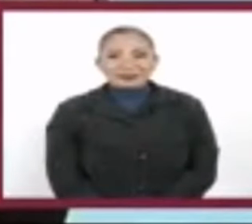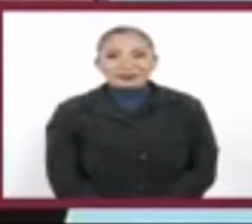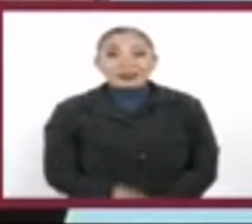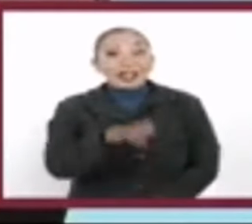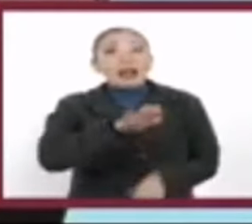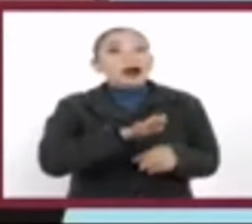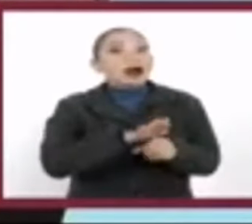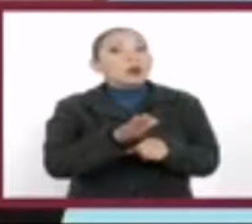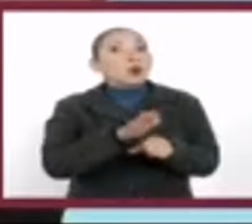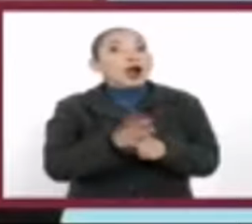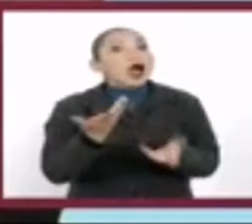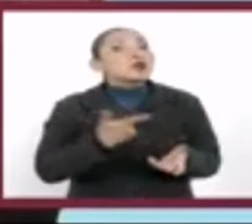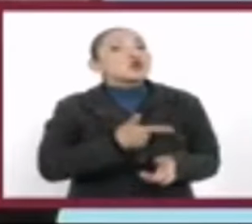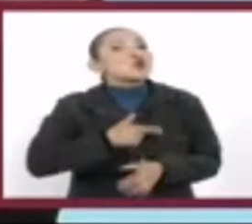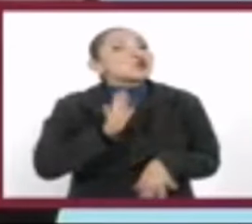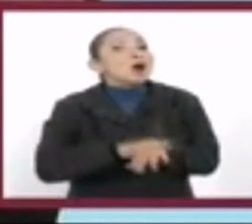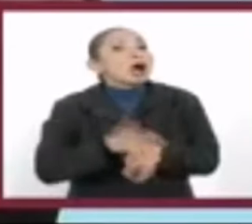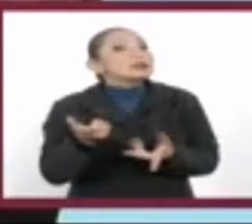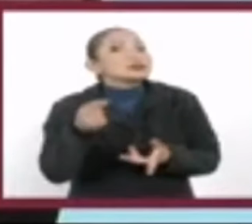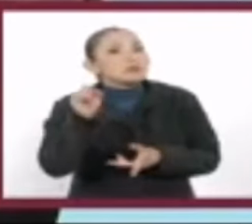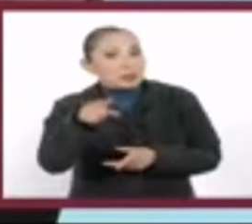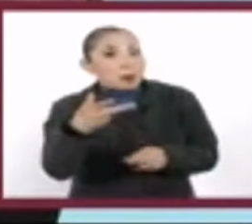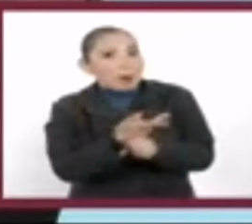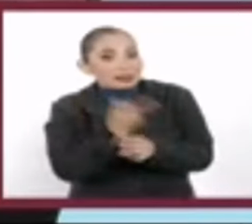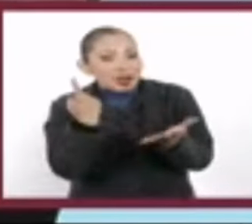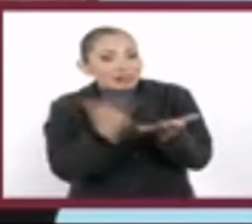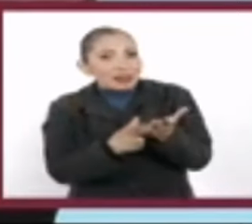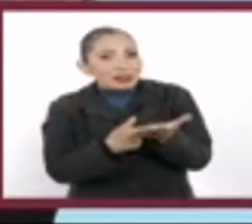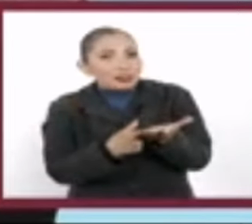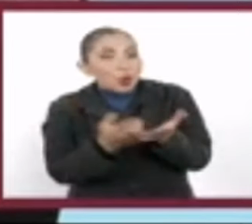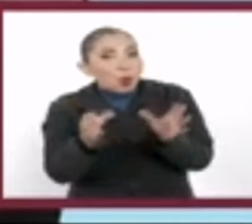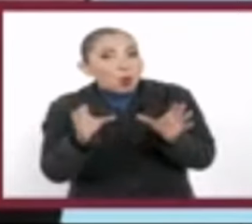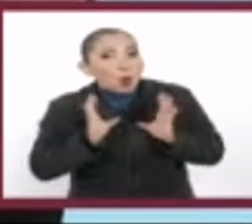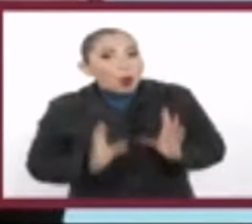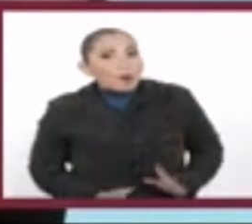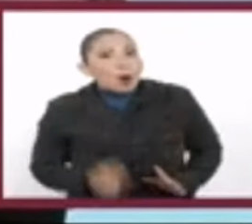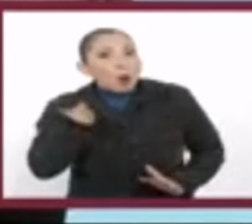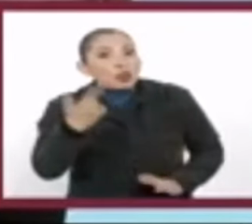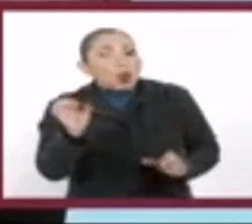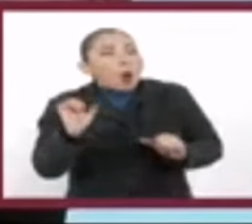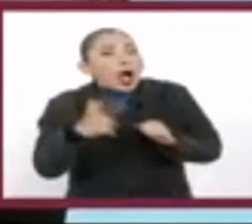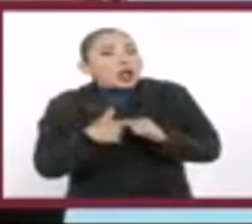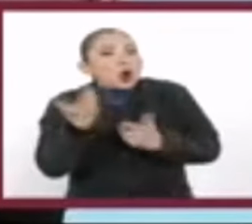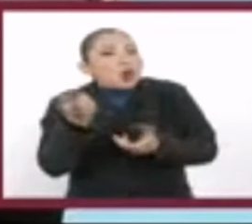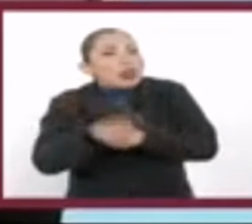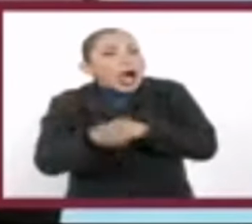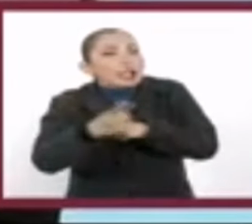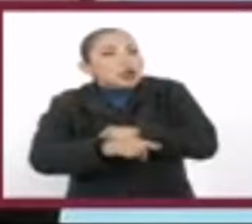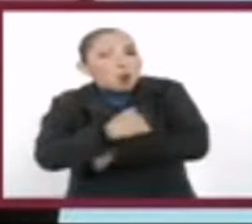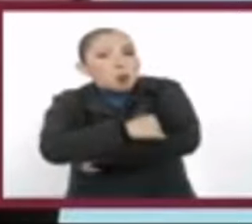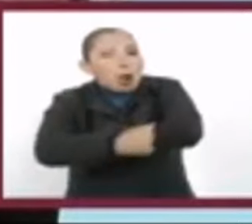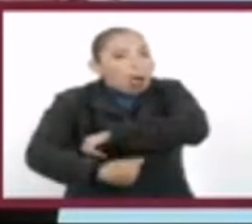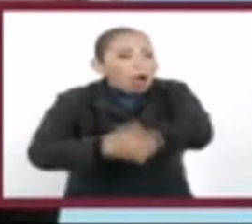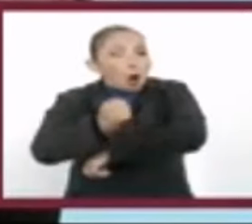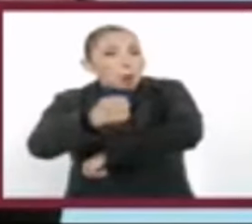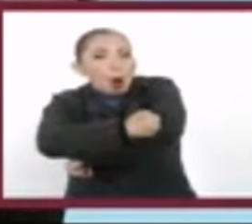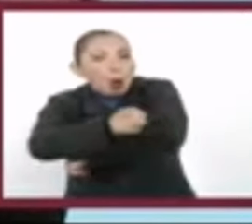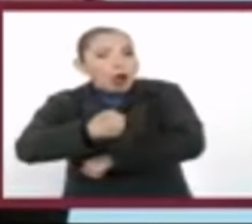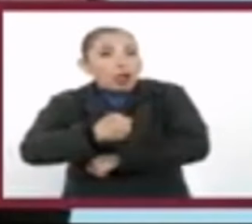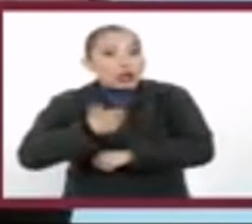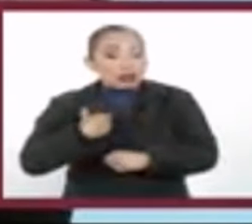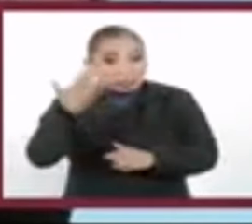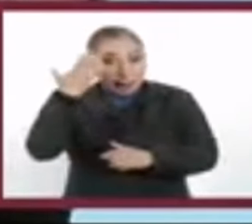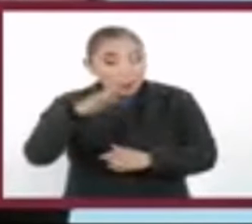¿Qué les llamó más la atención acerca de lo que ocurre en el organismo cuando nos lesionamos? Es interesante saber que en